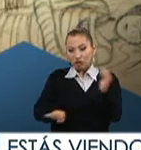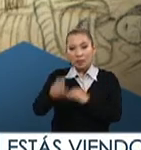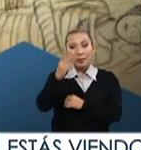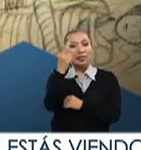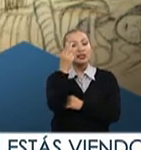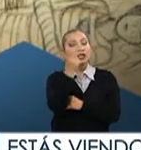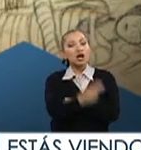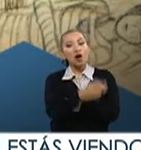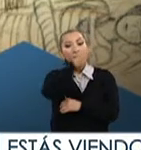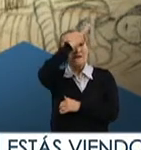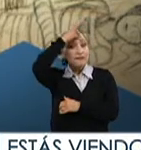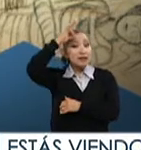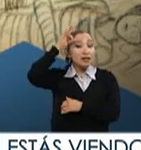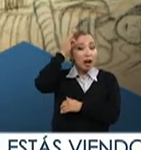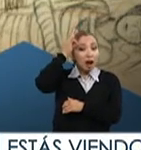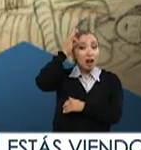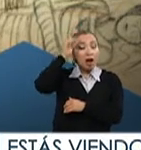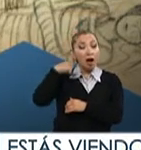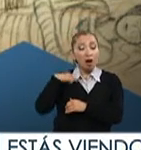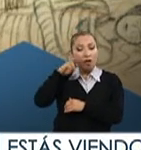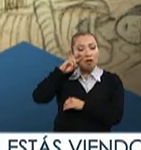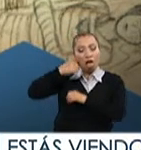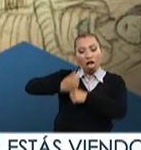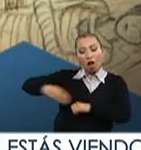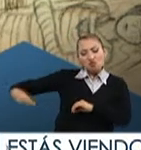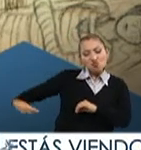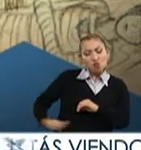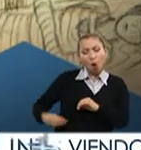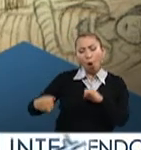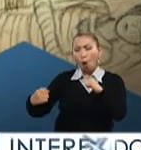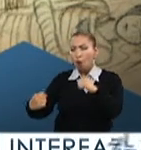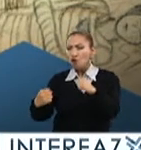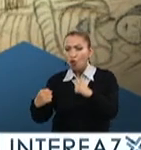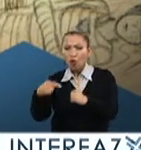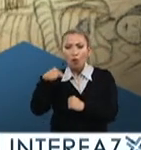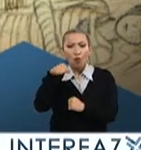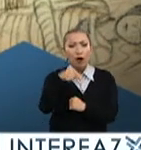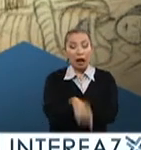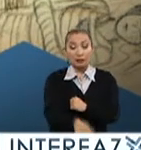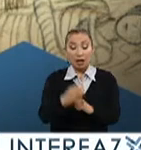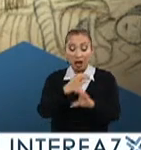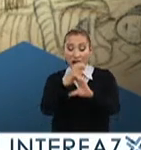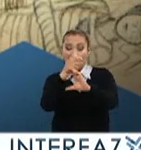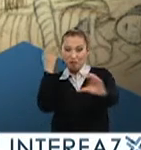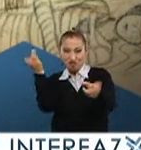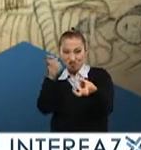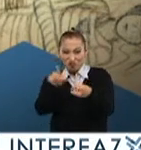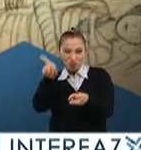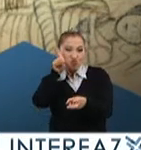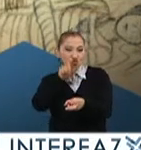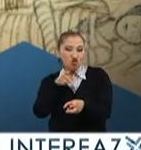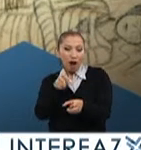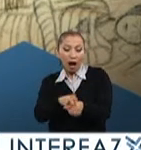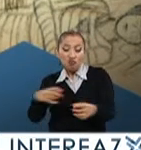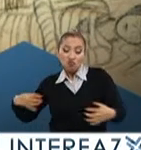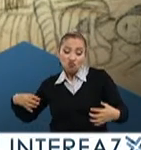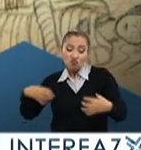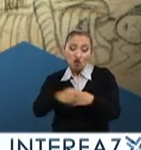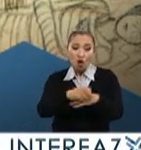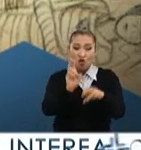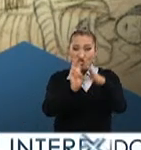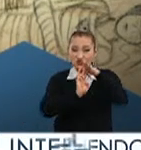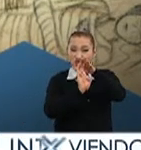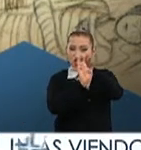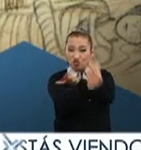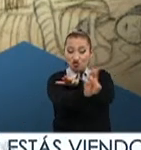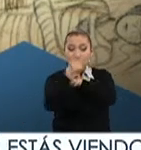de 1925, Frida Kahlo sufrió un trágico accidente. El autobús en el que viajaba chocó con un